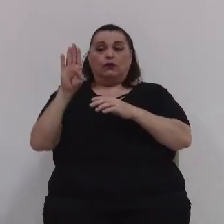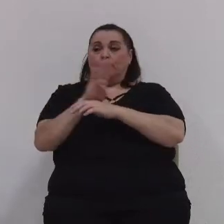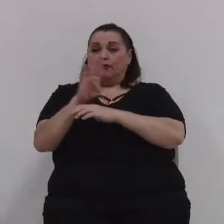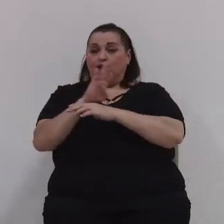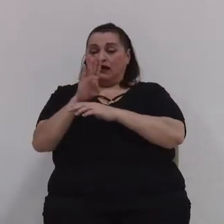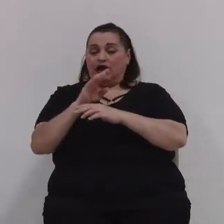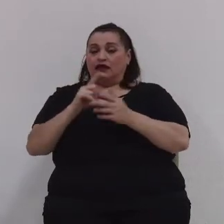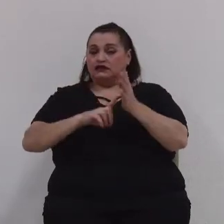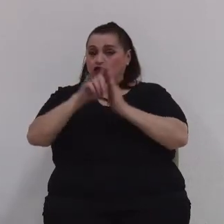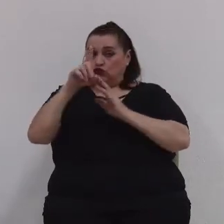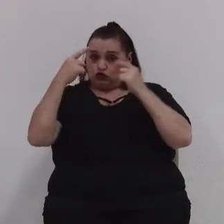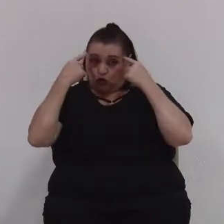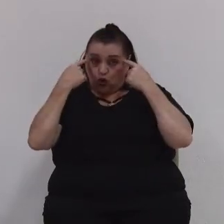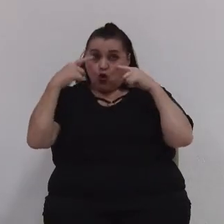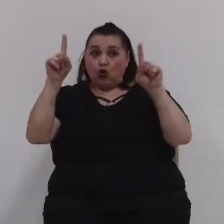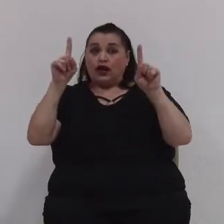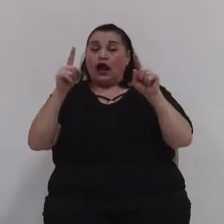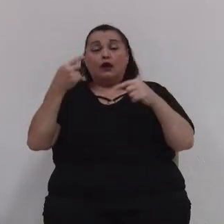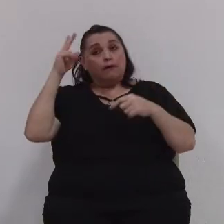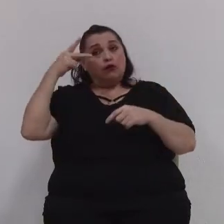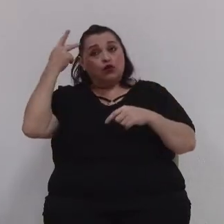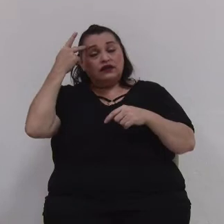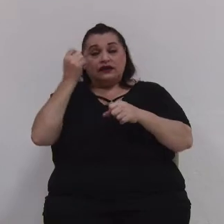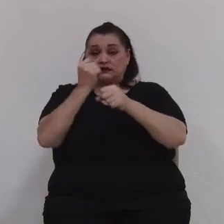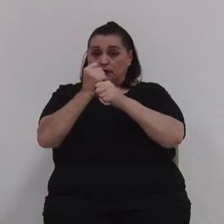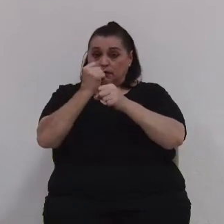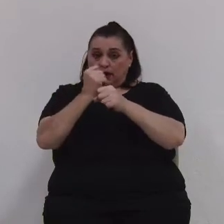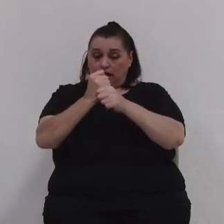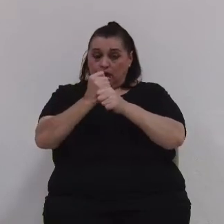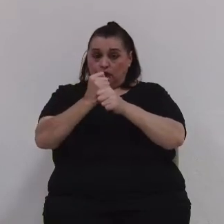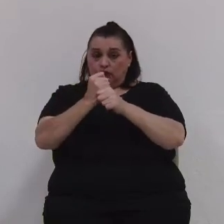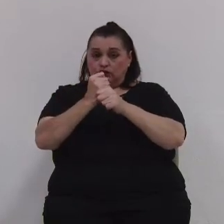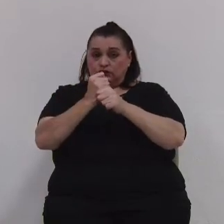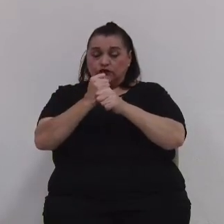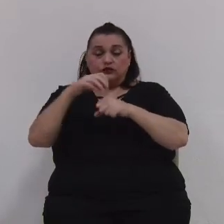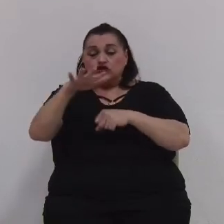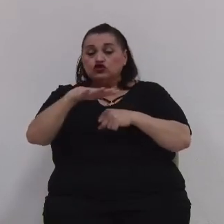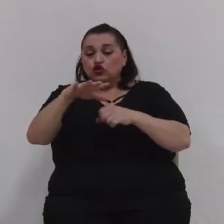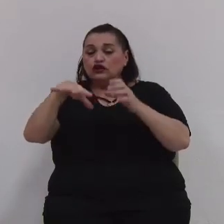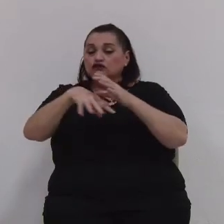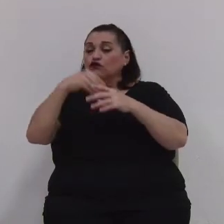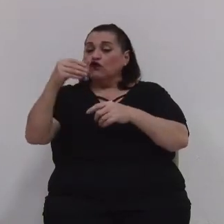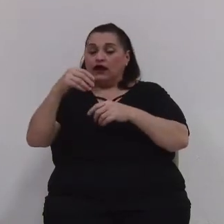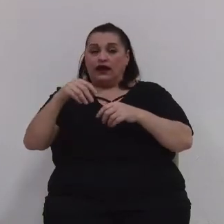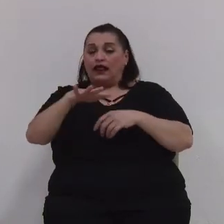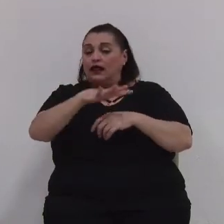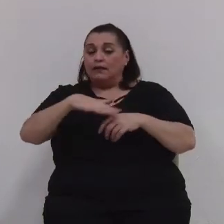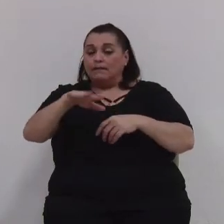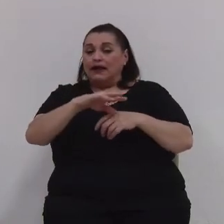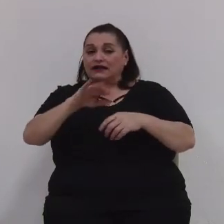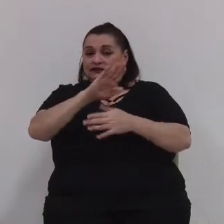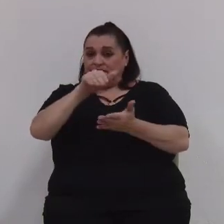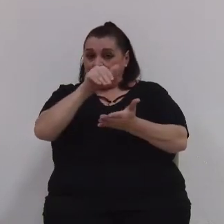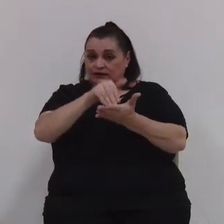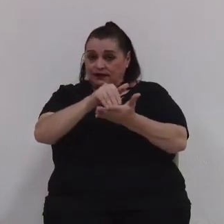para lograr las políticas de empleo en la zona fuera del Valle Central, ligándolo